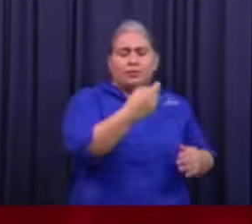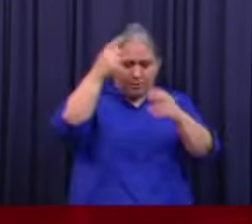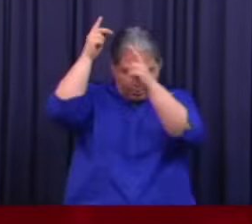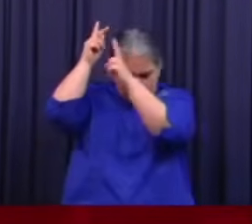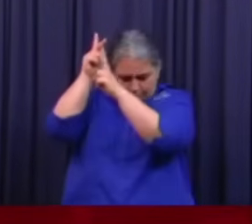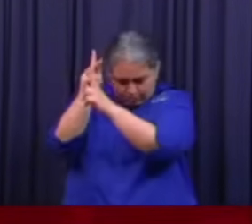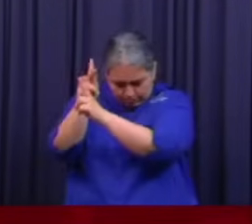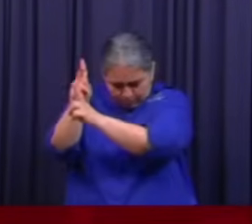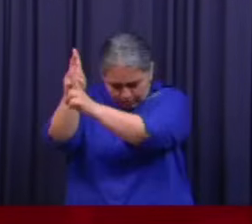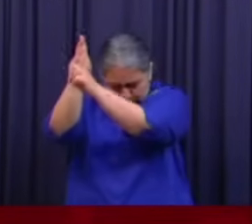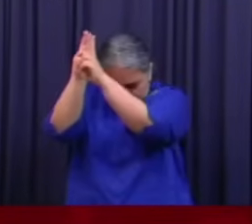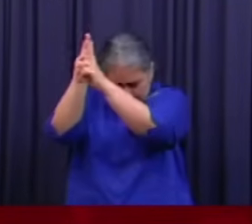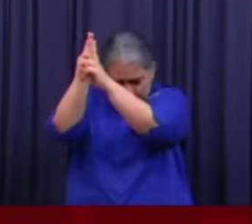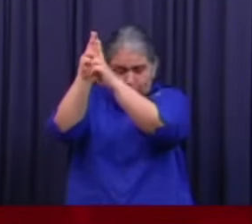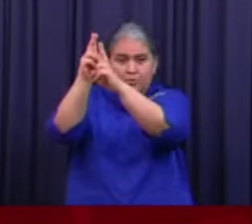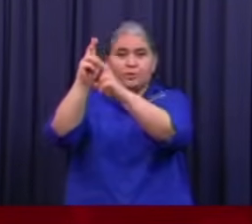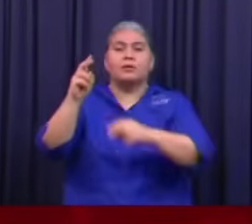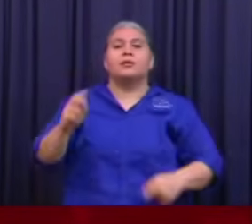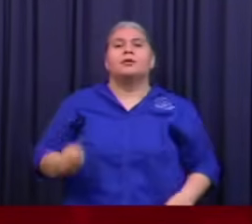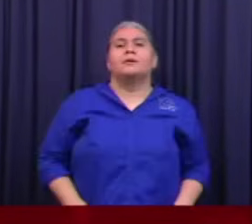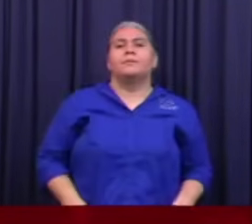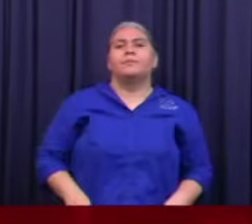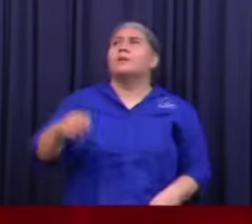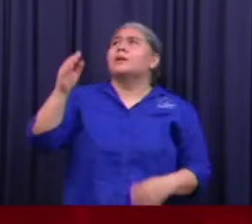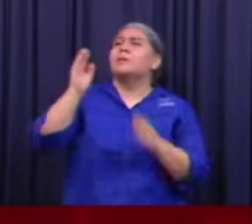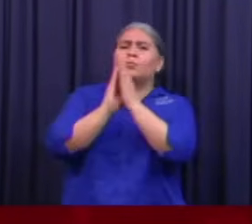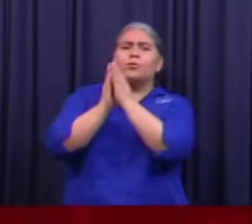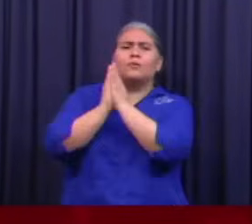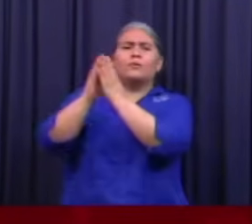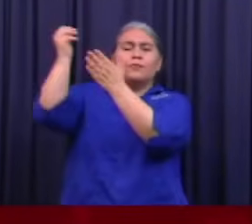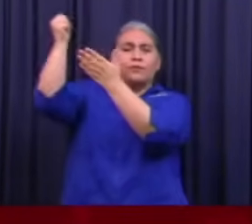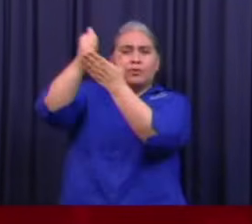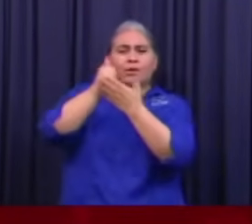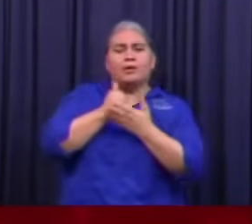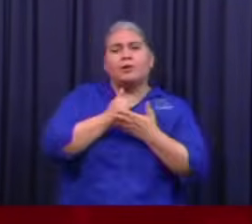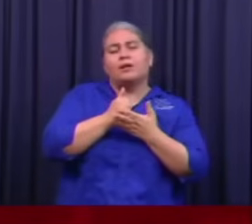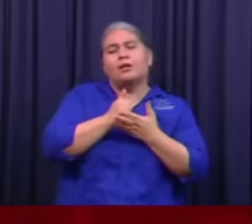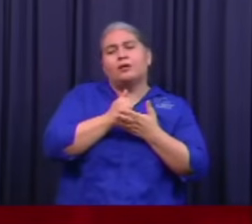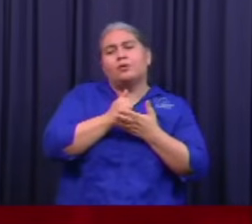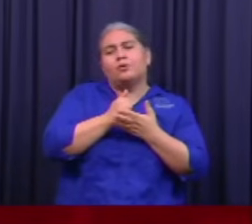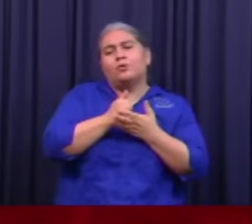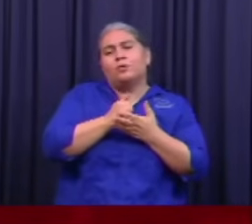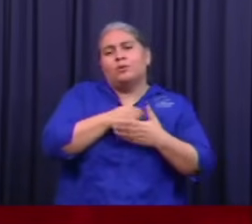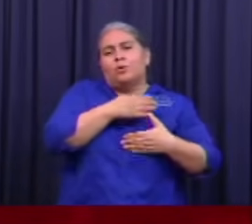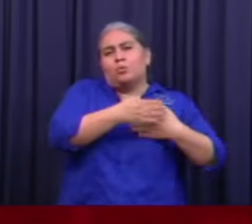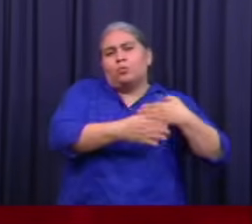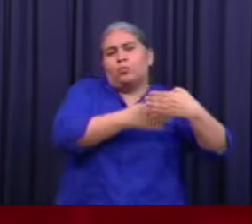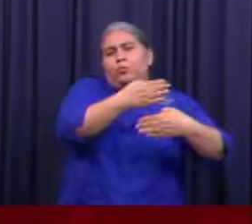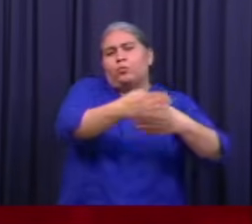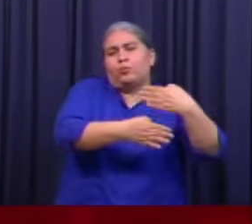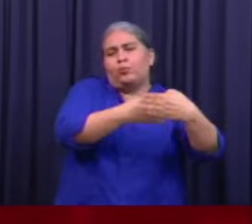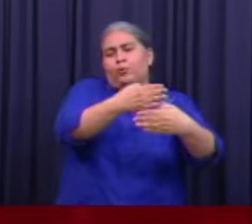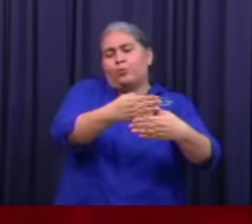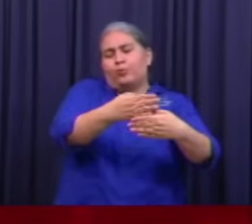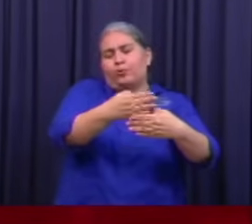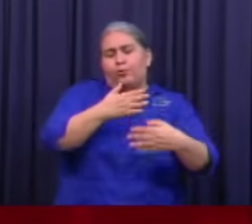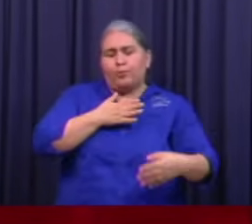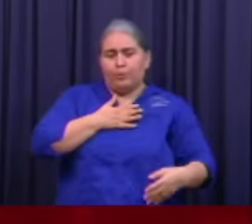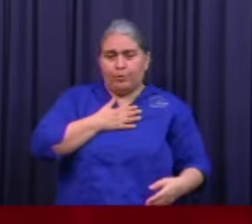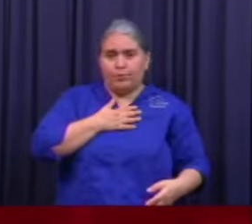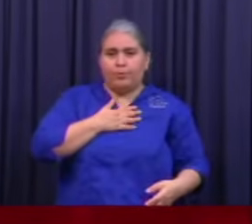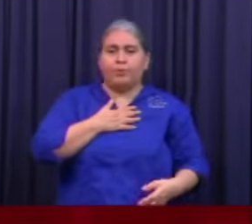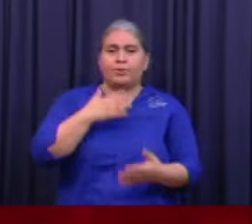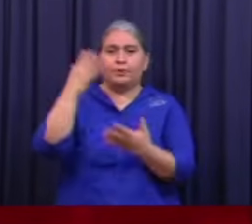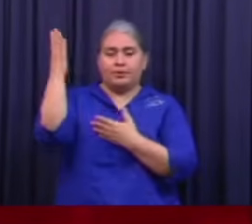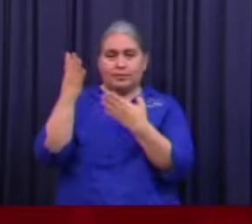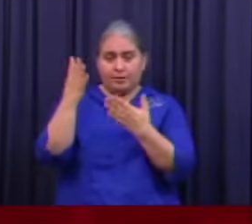haz prosperar hoy a tu siervo y concédele favor delante de este hombre era yo